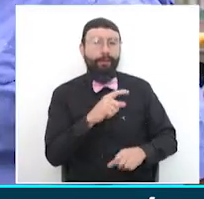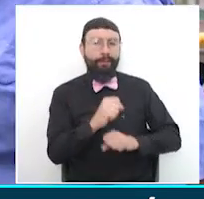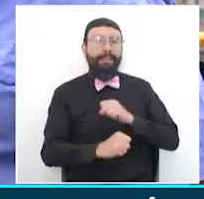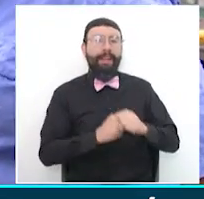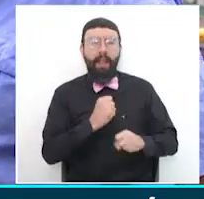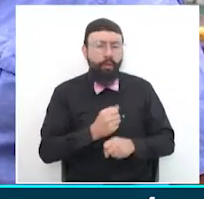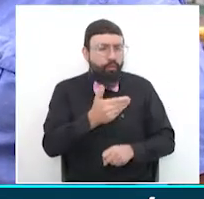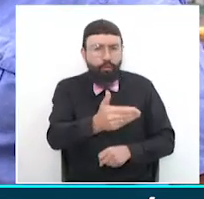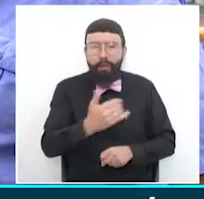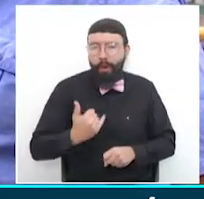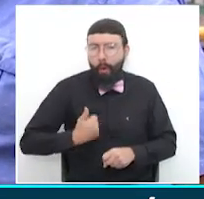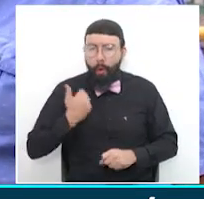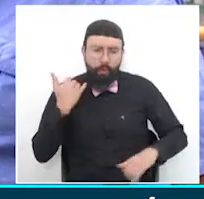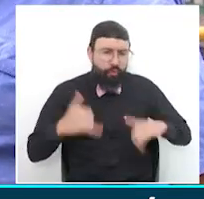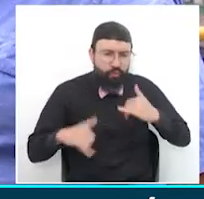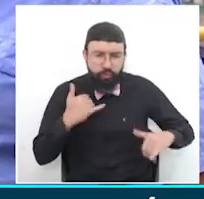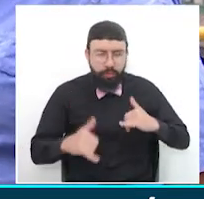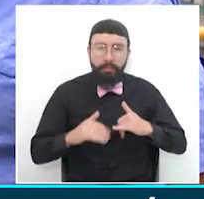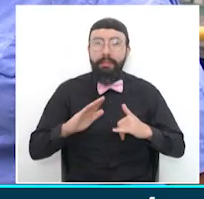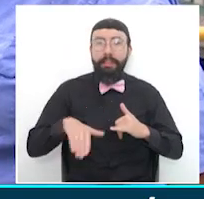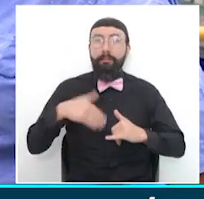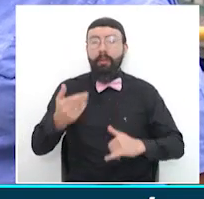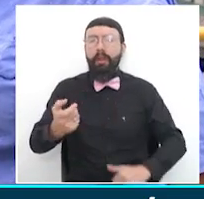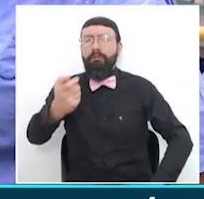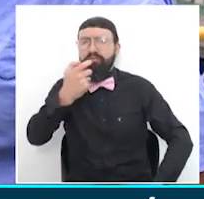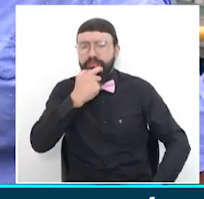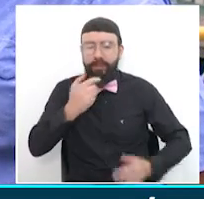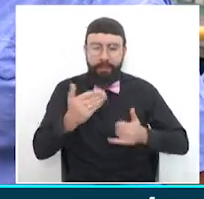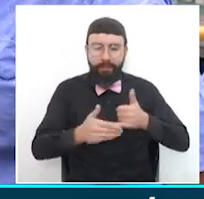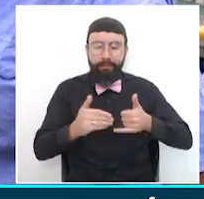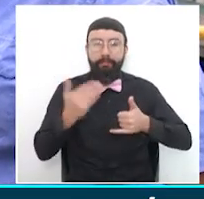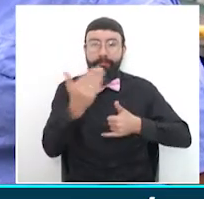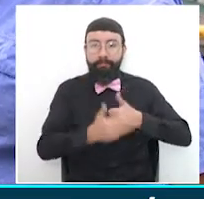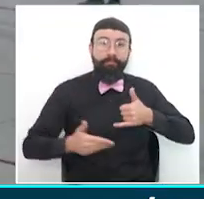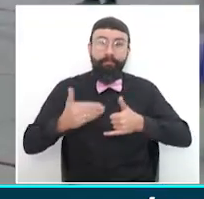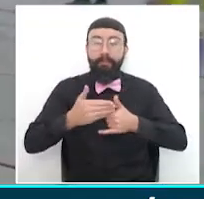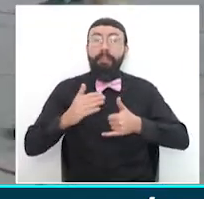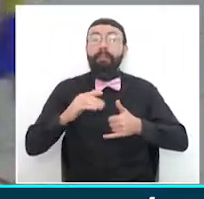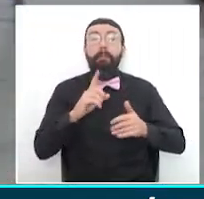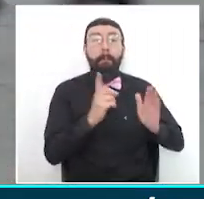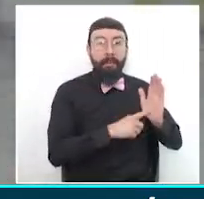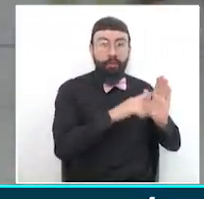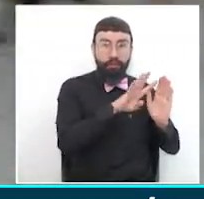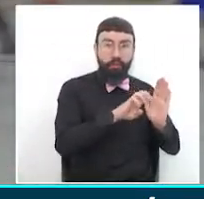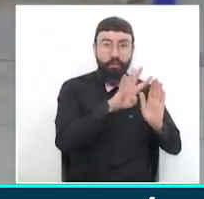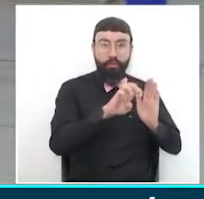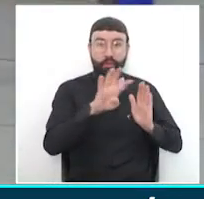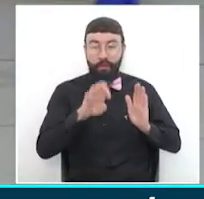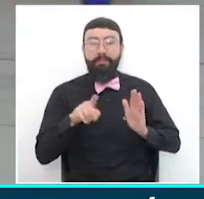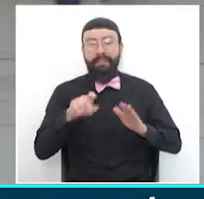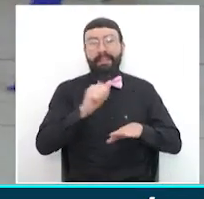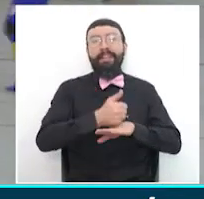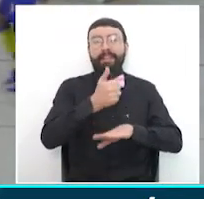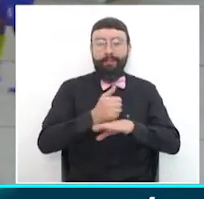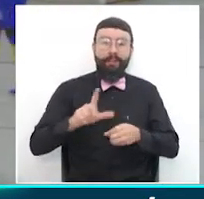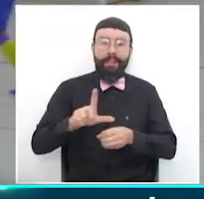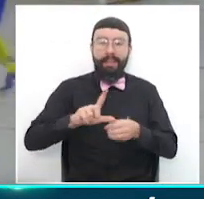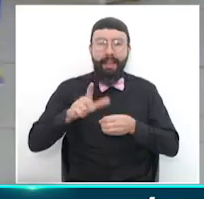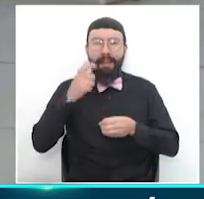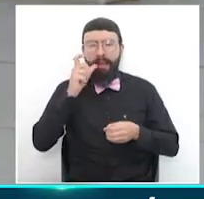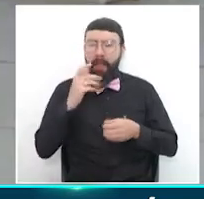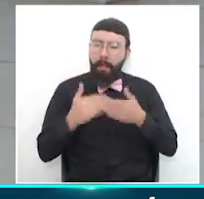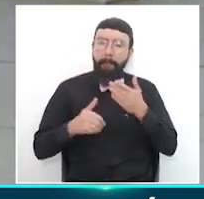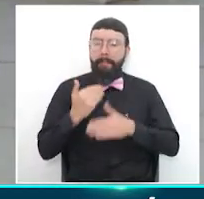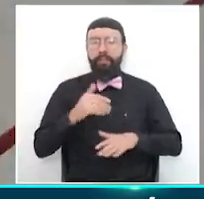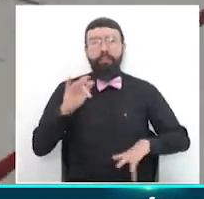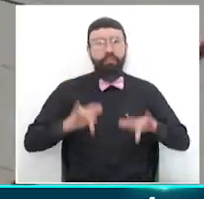jugador, posteriormente fue árbitro departamental y nacional y desde 1999 como directivo de la Liga Caldense. Inició como